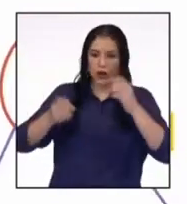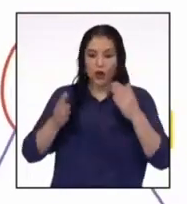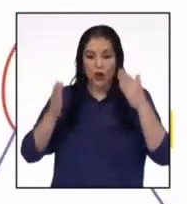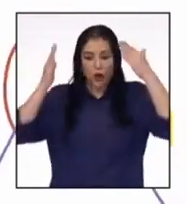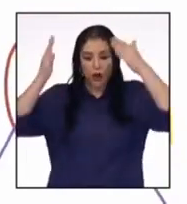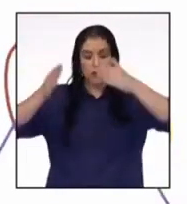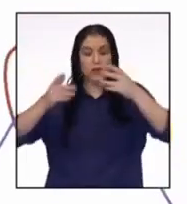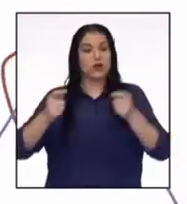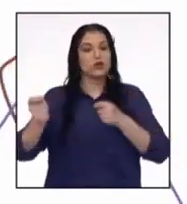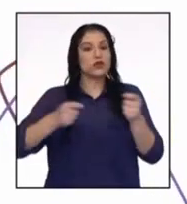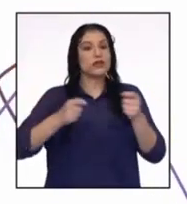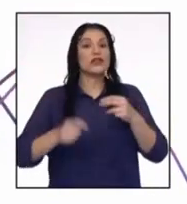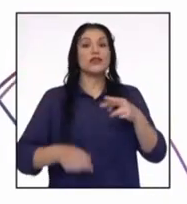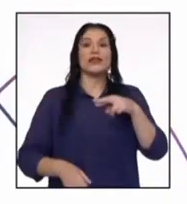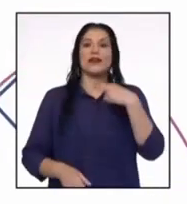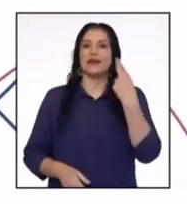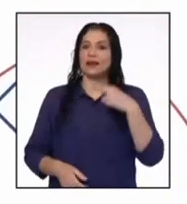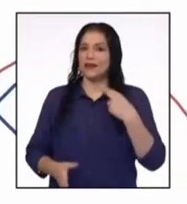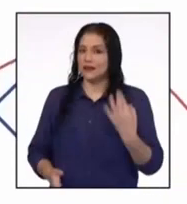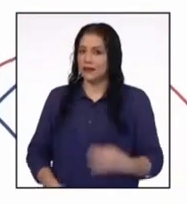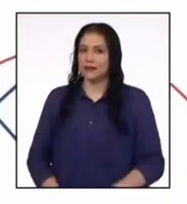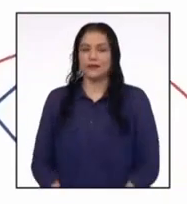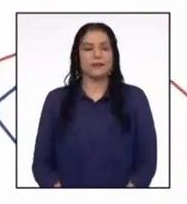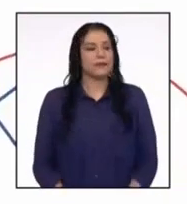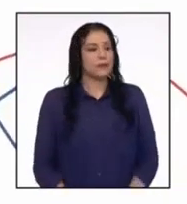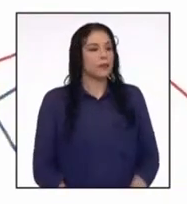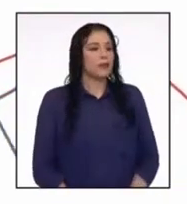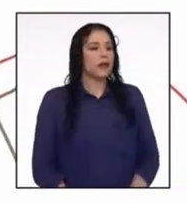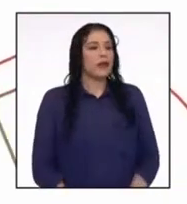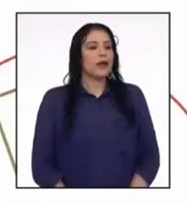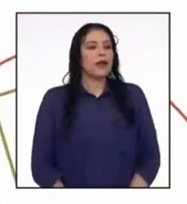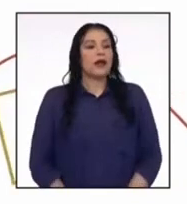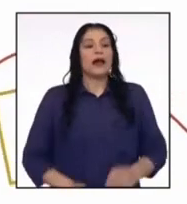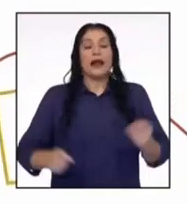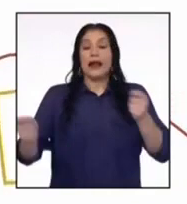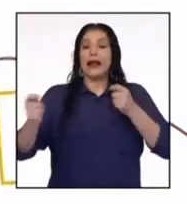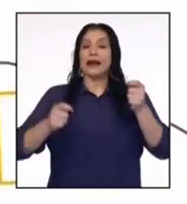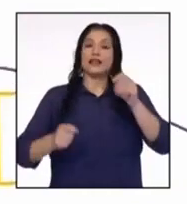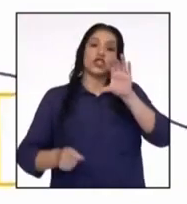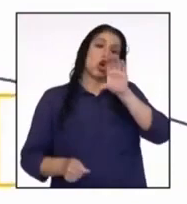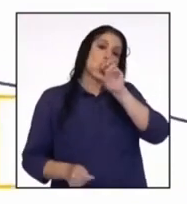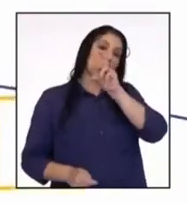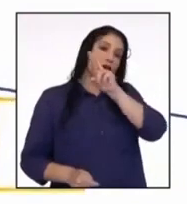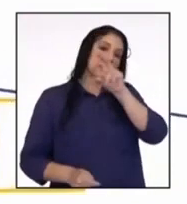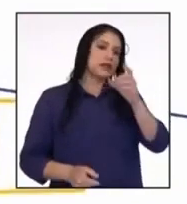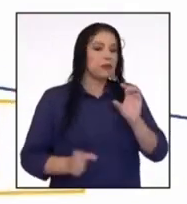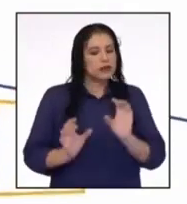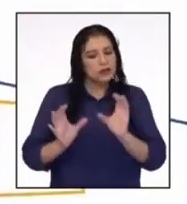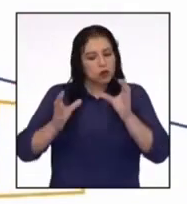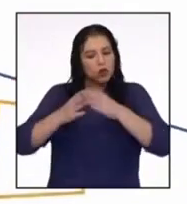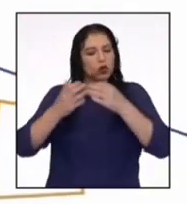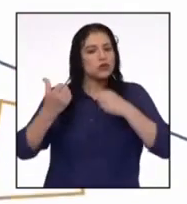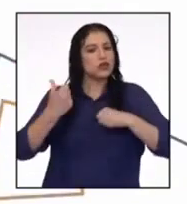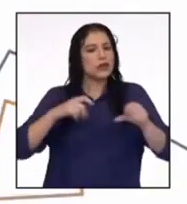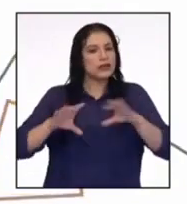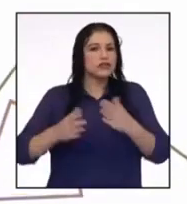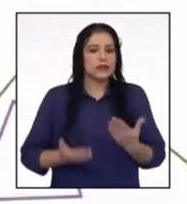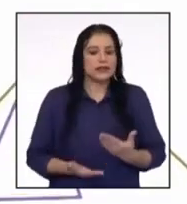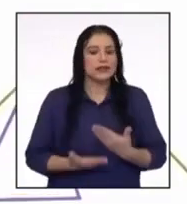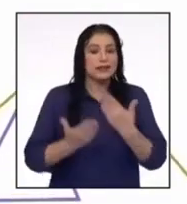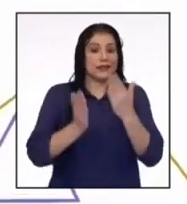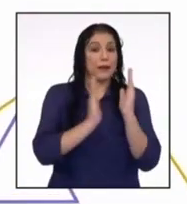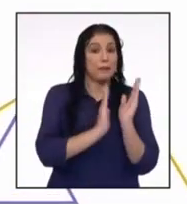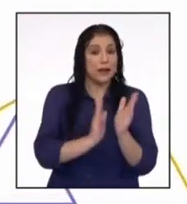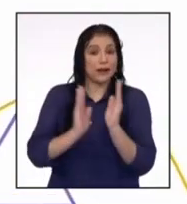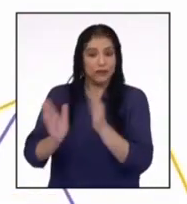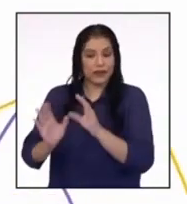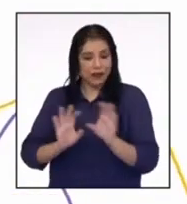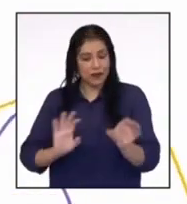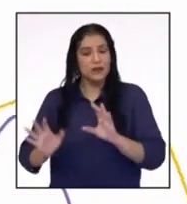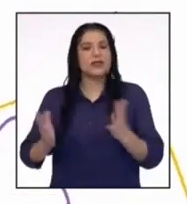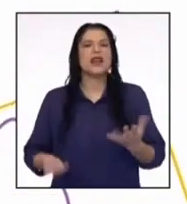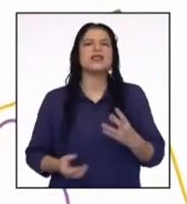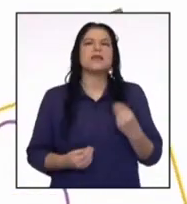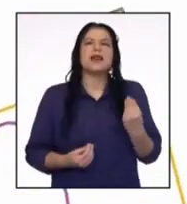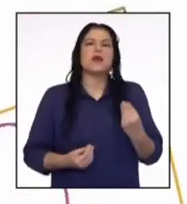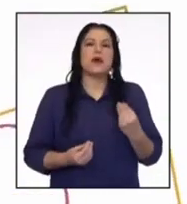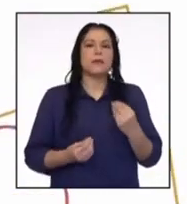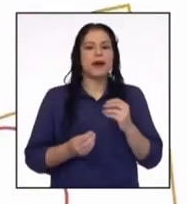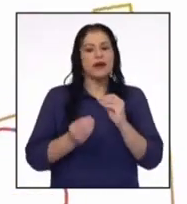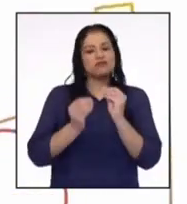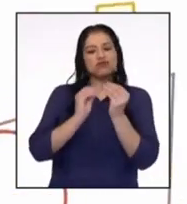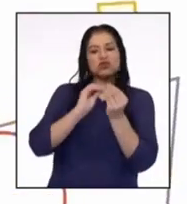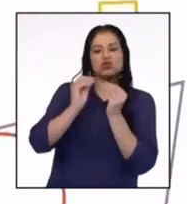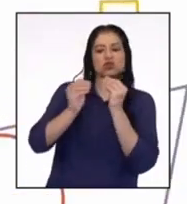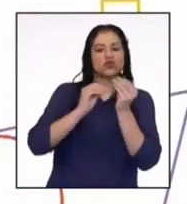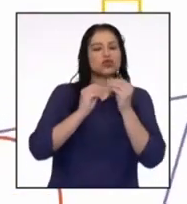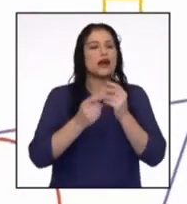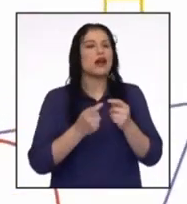de gestión del riesgo. La gestión correctiva es el conjunto de acciones que se planifican o realizan para corregir